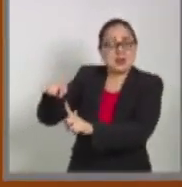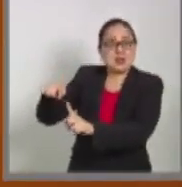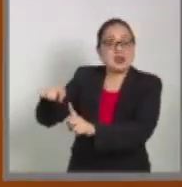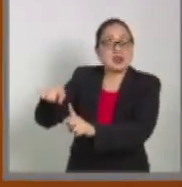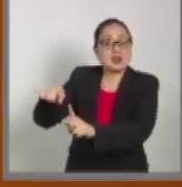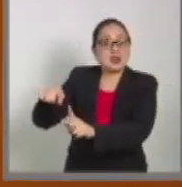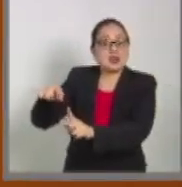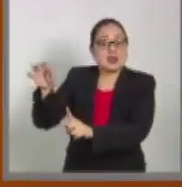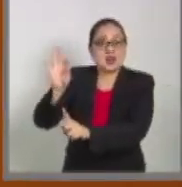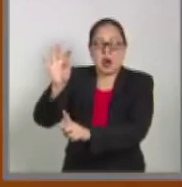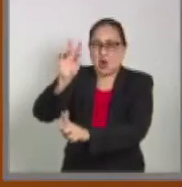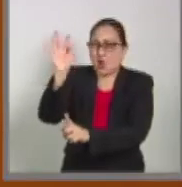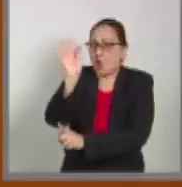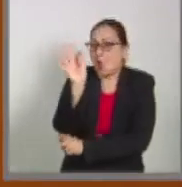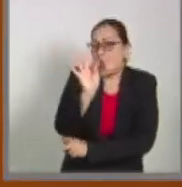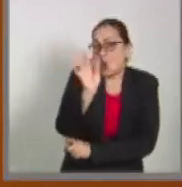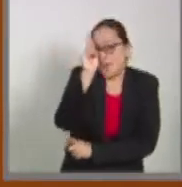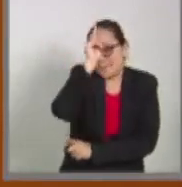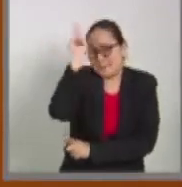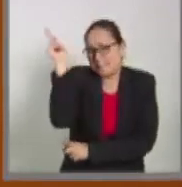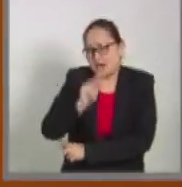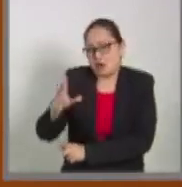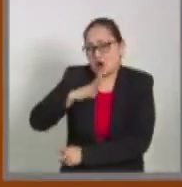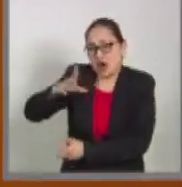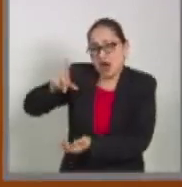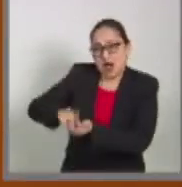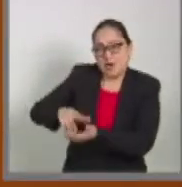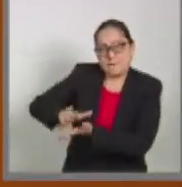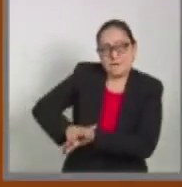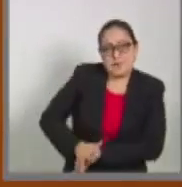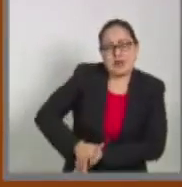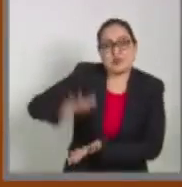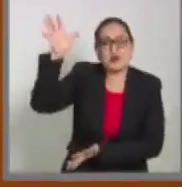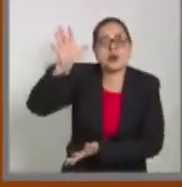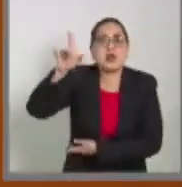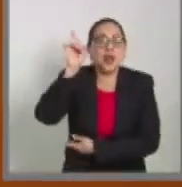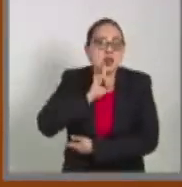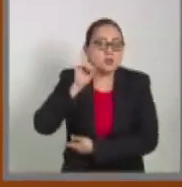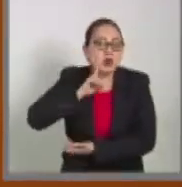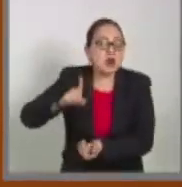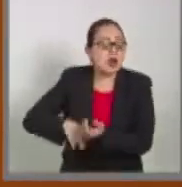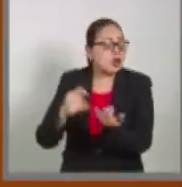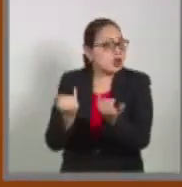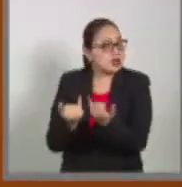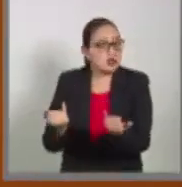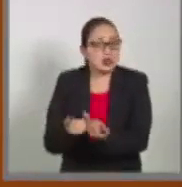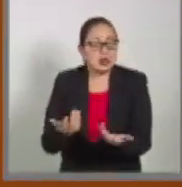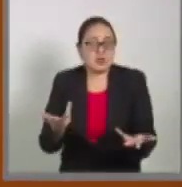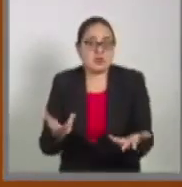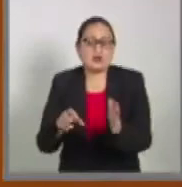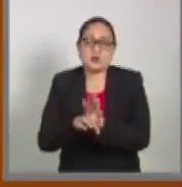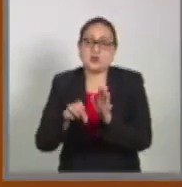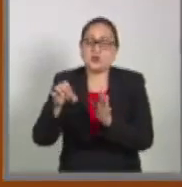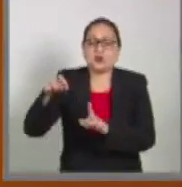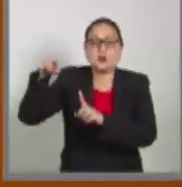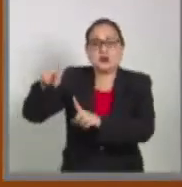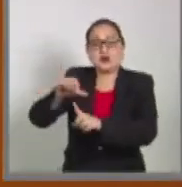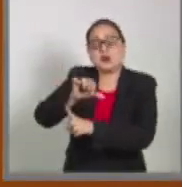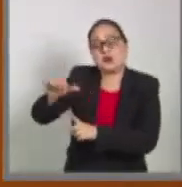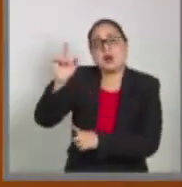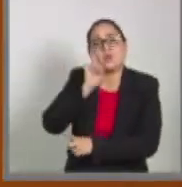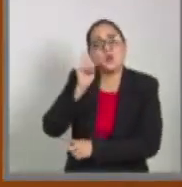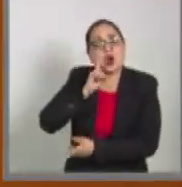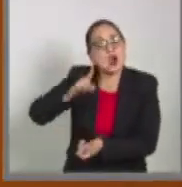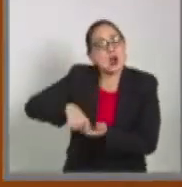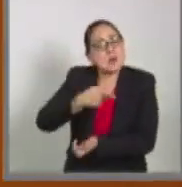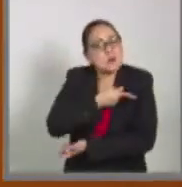incluso otros peores, afectan a la inmensa mayoría de las mujeres, especialmente a las mujeres de